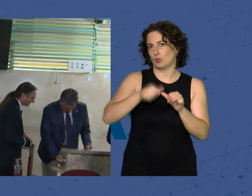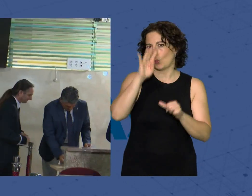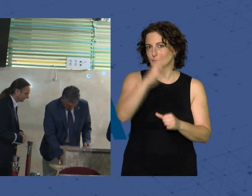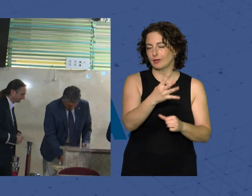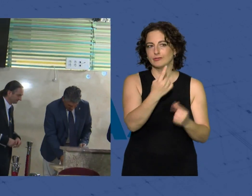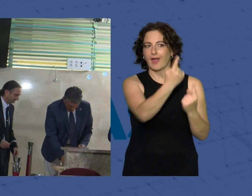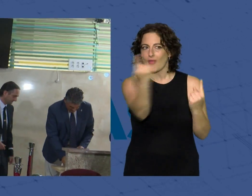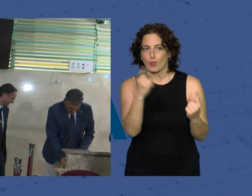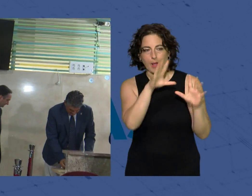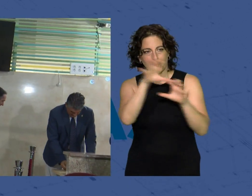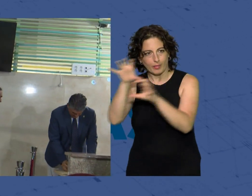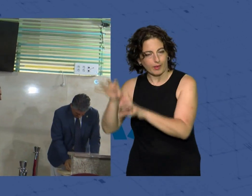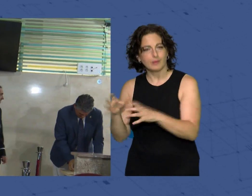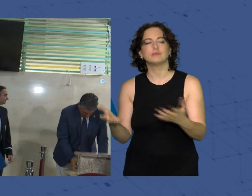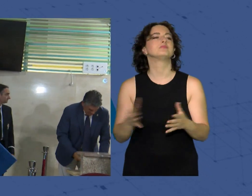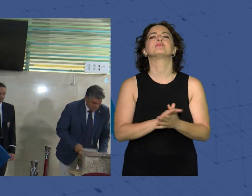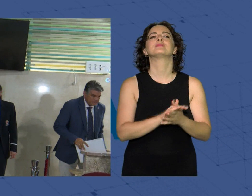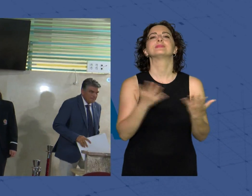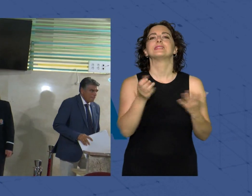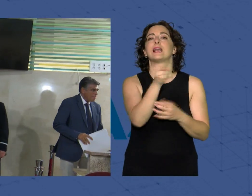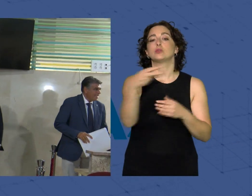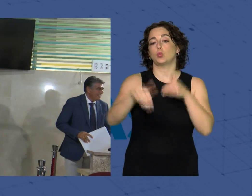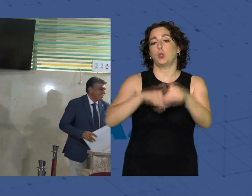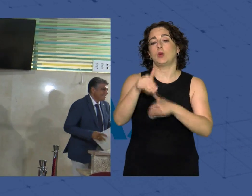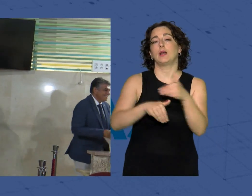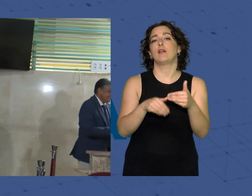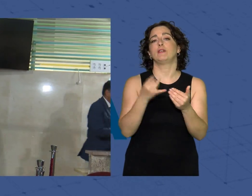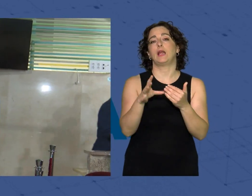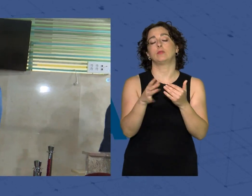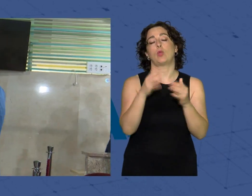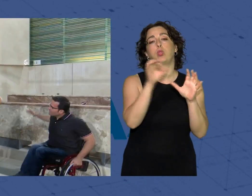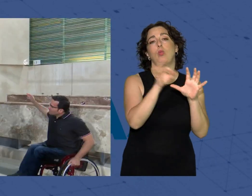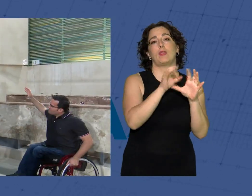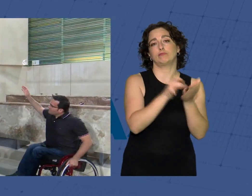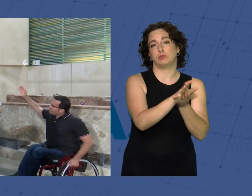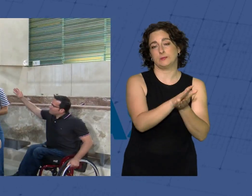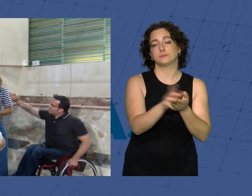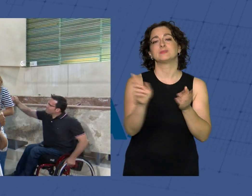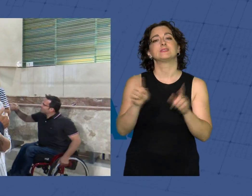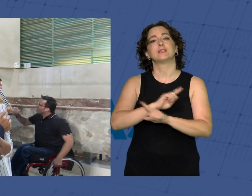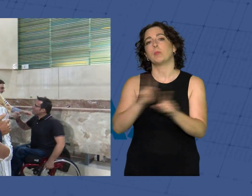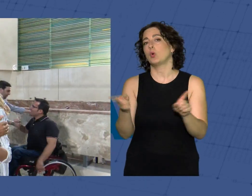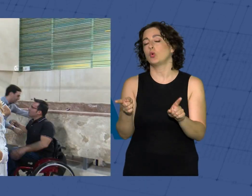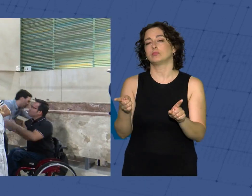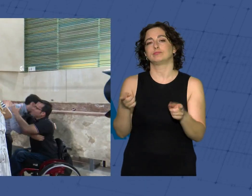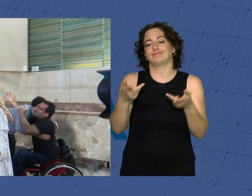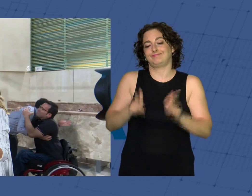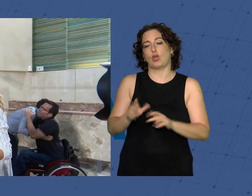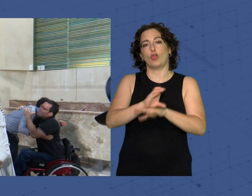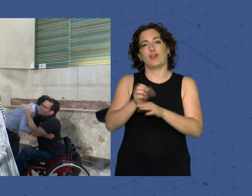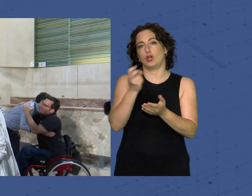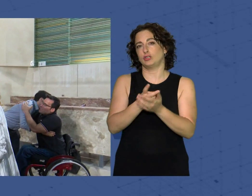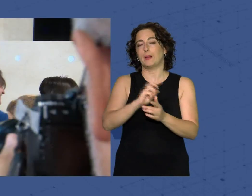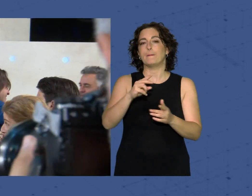cada uno de ustedes. El resultado de las urnas deja fuera de escena a ciudadanos y tampoco volverán a sentarse en sus sillones ni